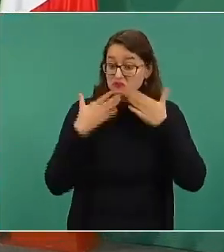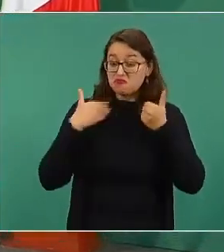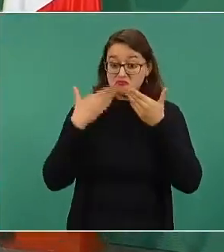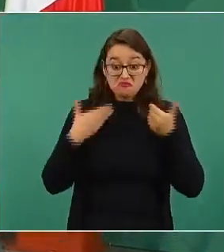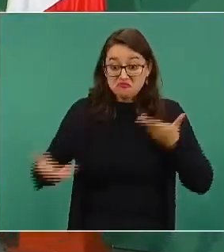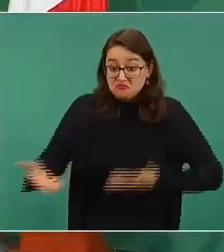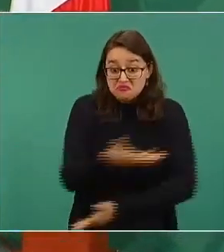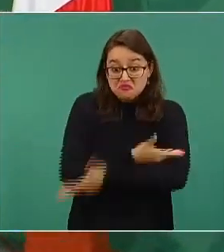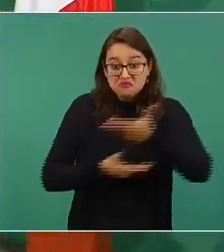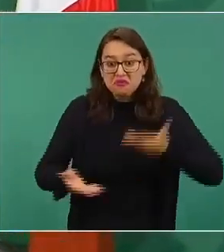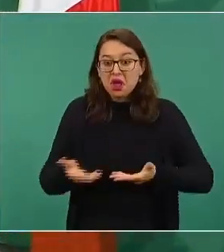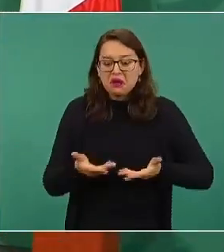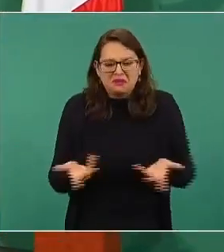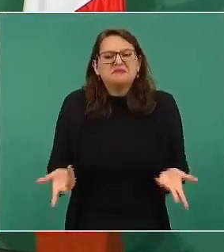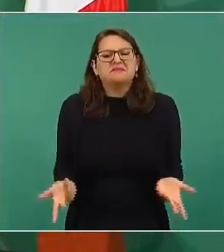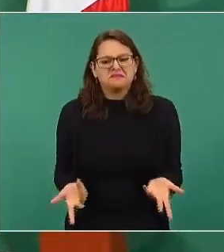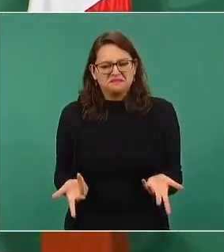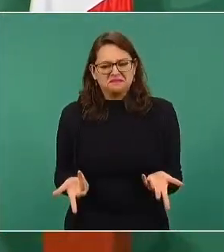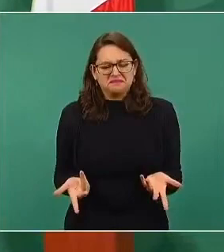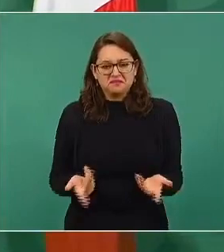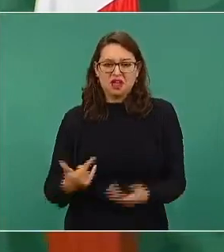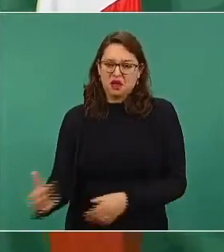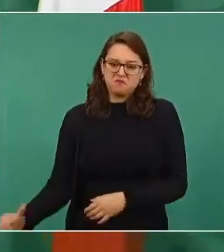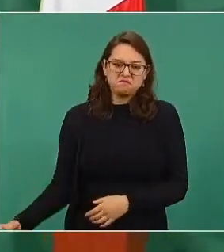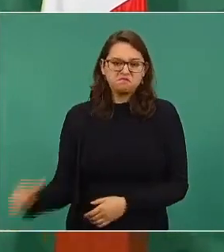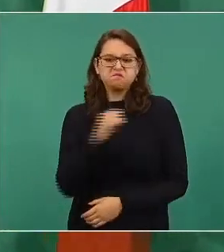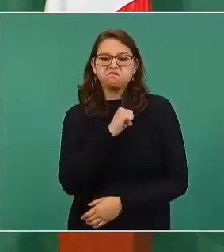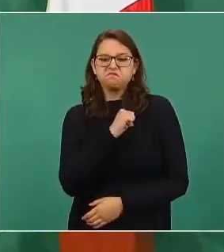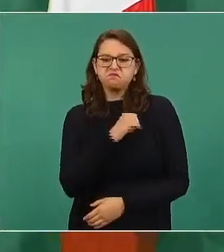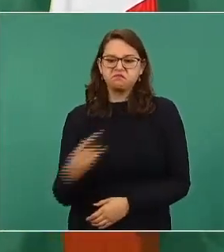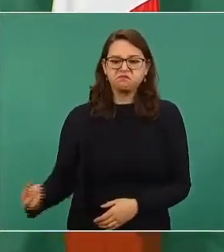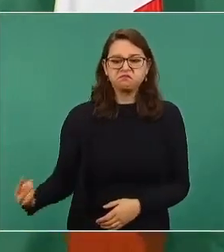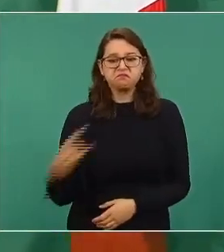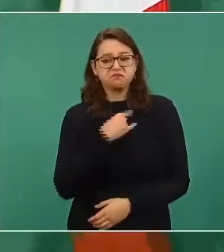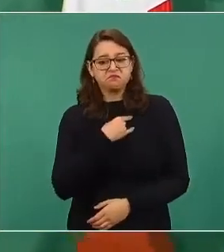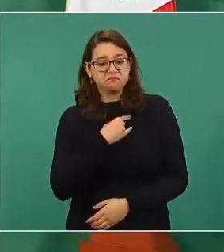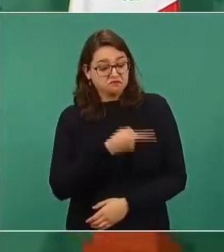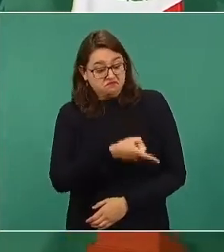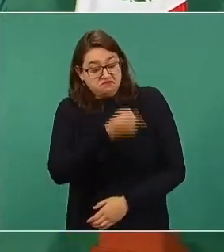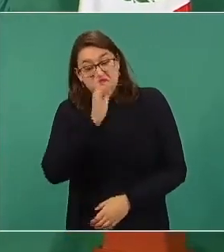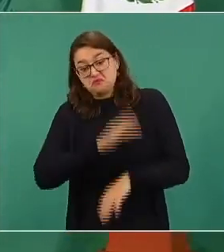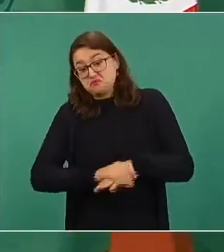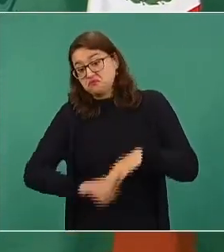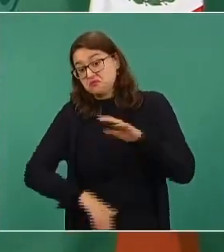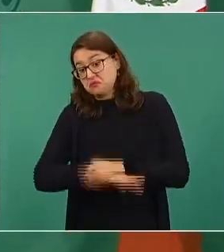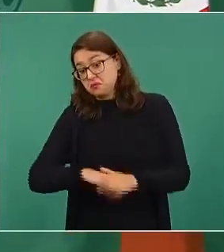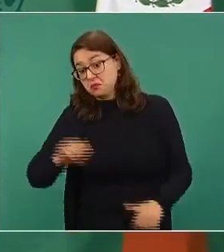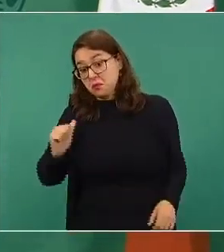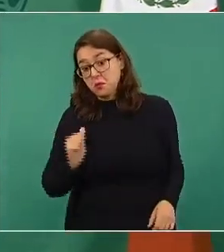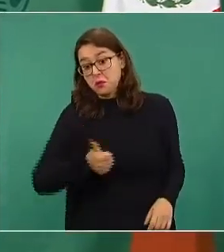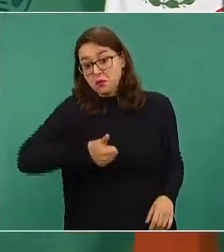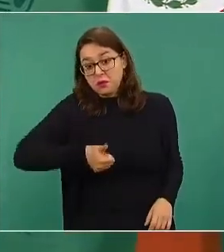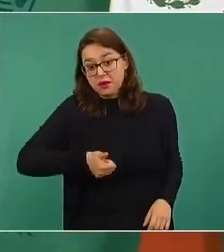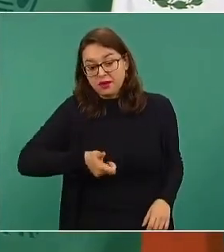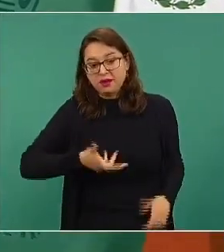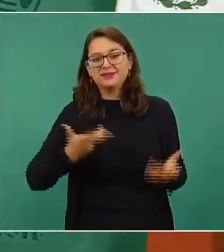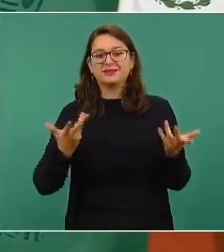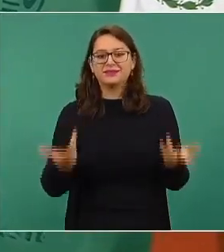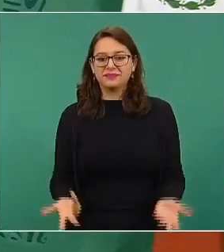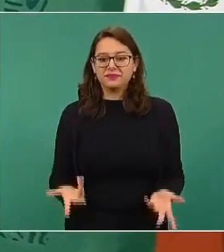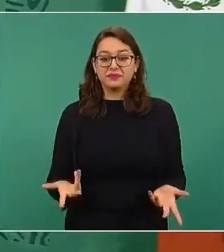egoísmo, el darle la espalda al que sufre. Vamos a seguir caminando